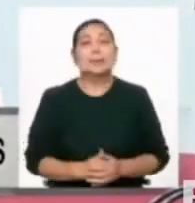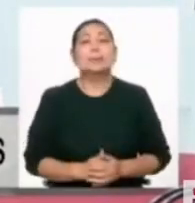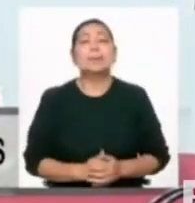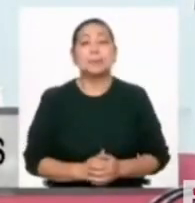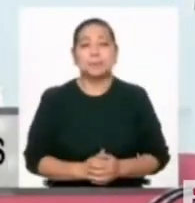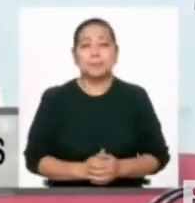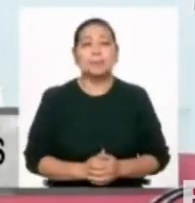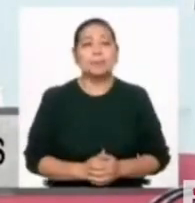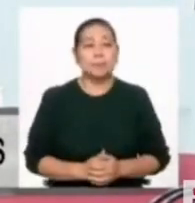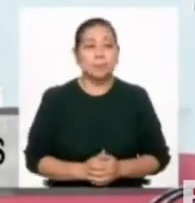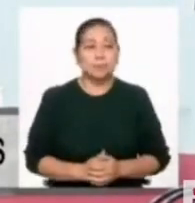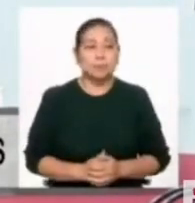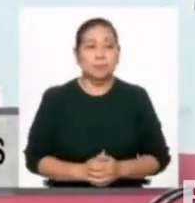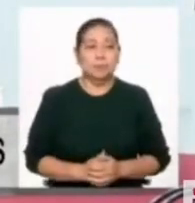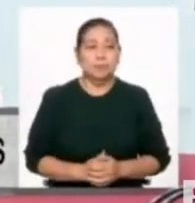eso.